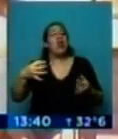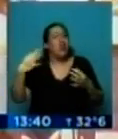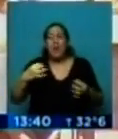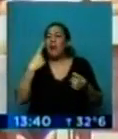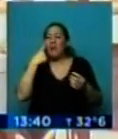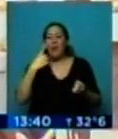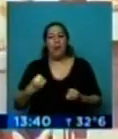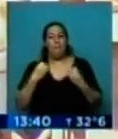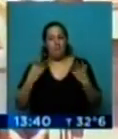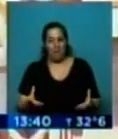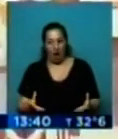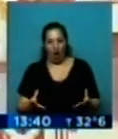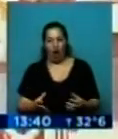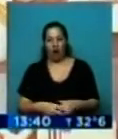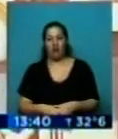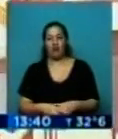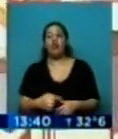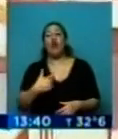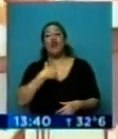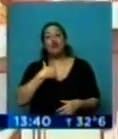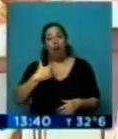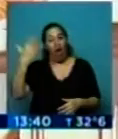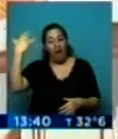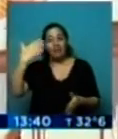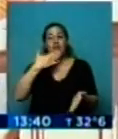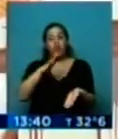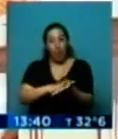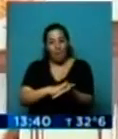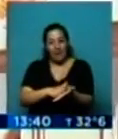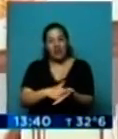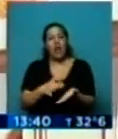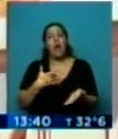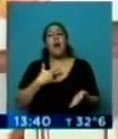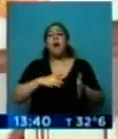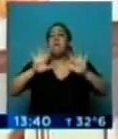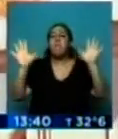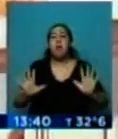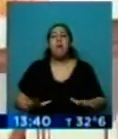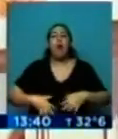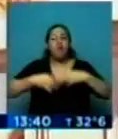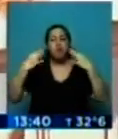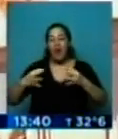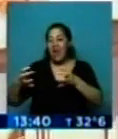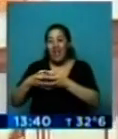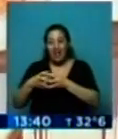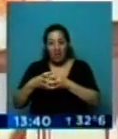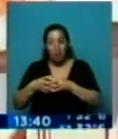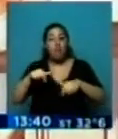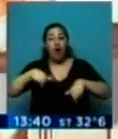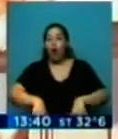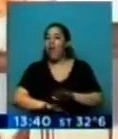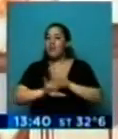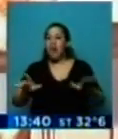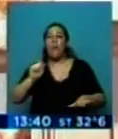mejor. Les prometí que iba a armar un gran equipo. Hoy ya tenemos un